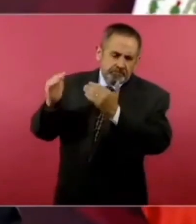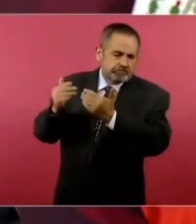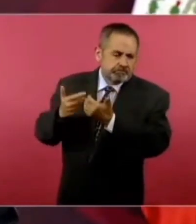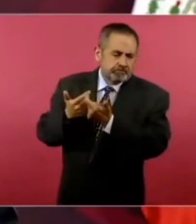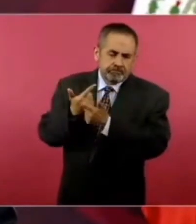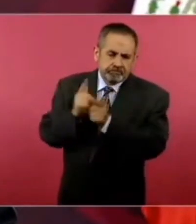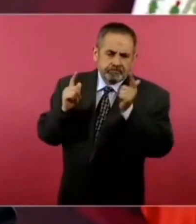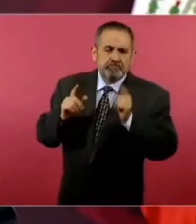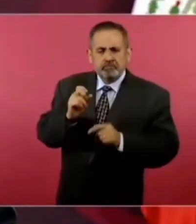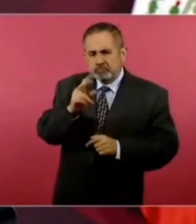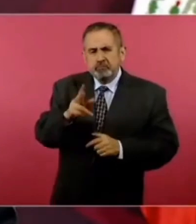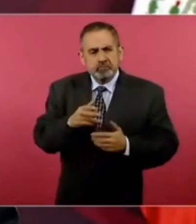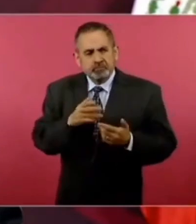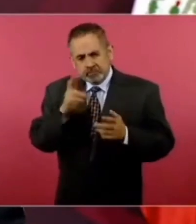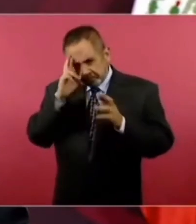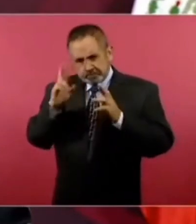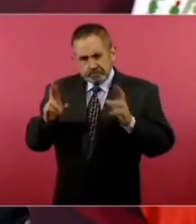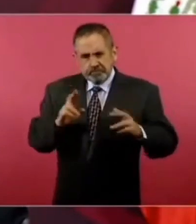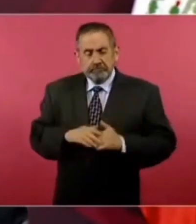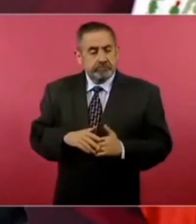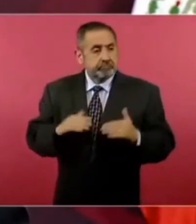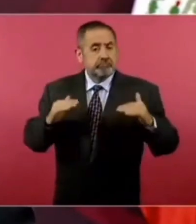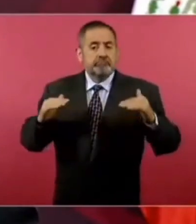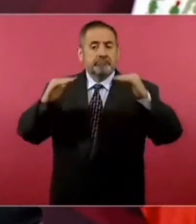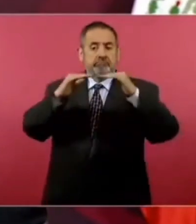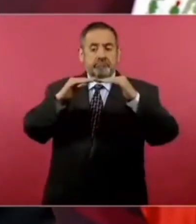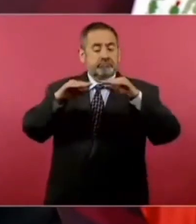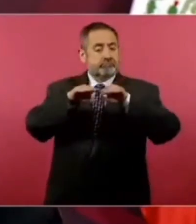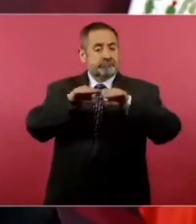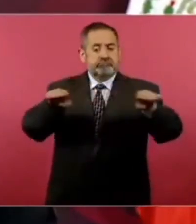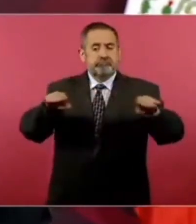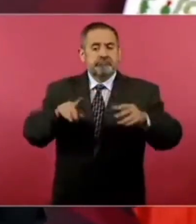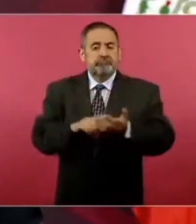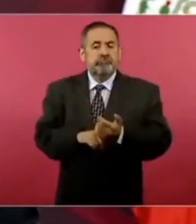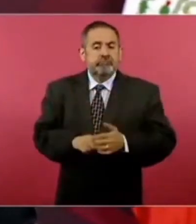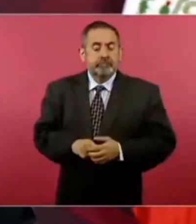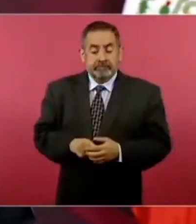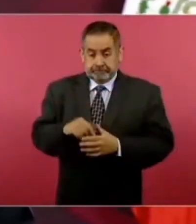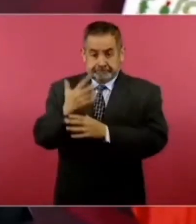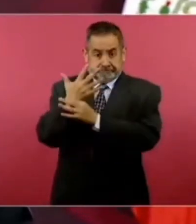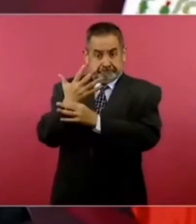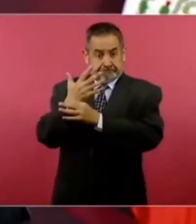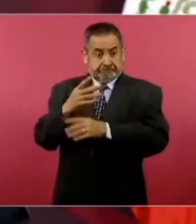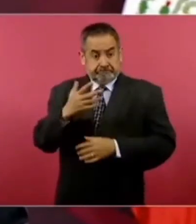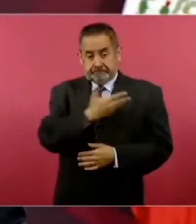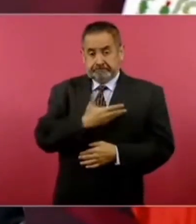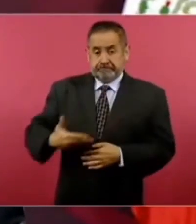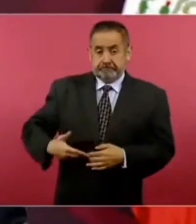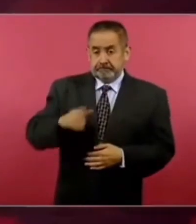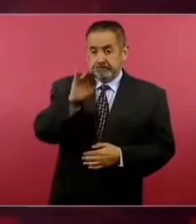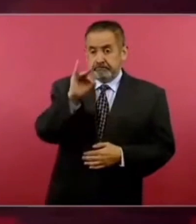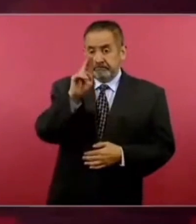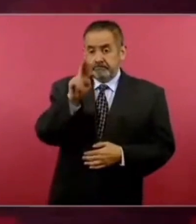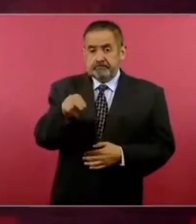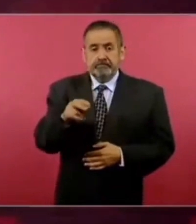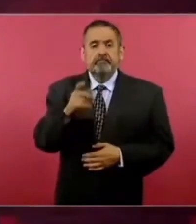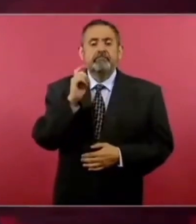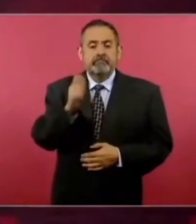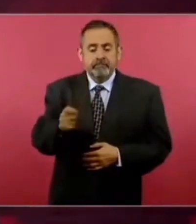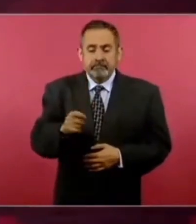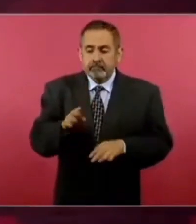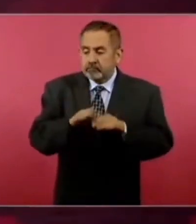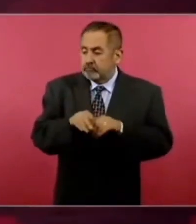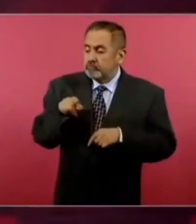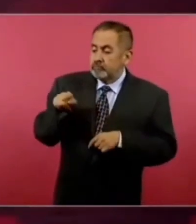soberanía. El trato, como lo ha dicho el presidente Biden, se dé